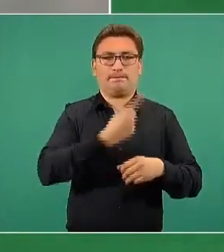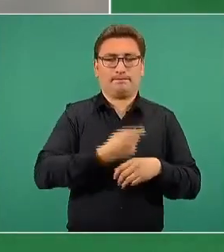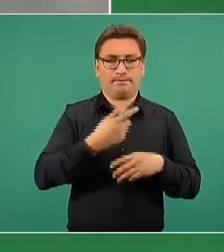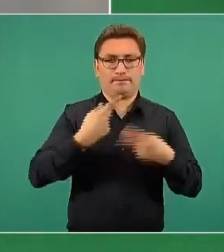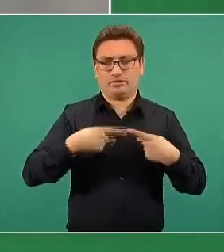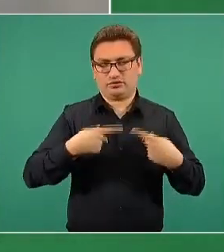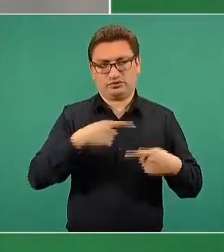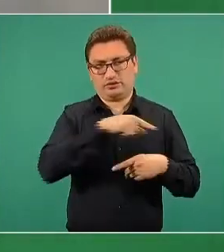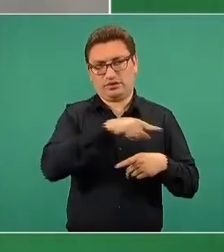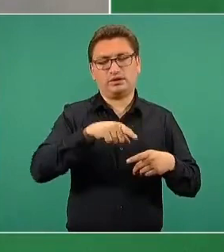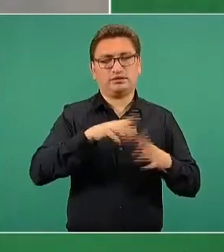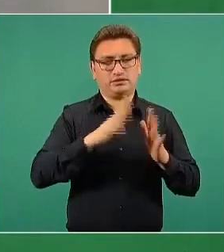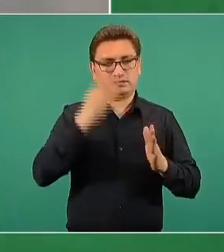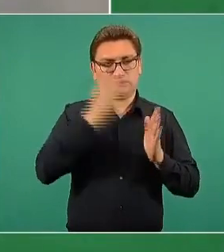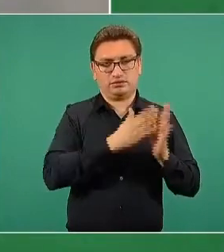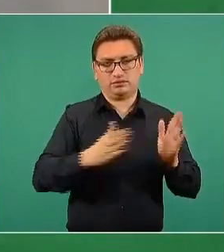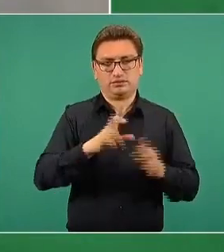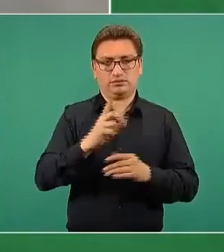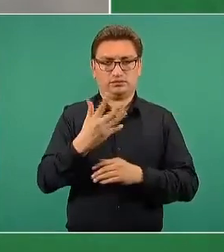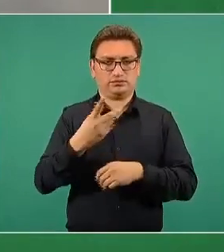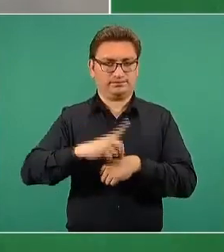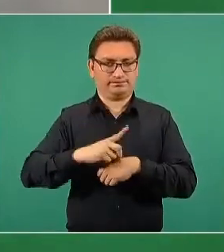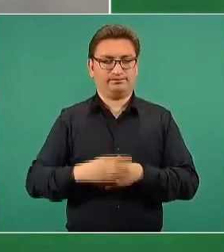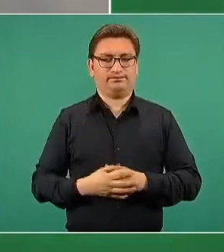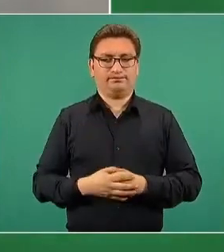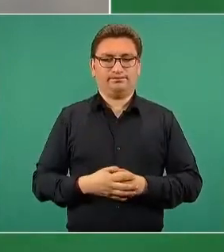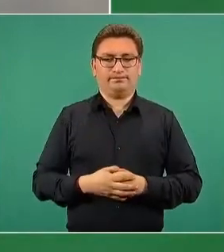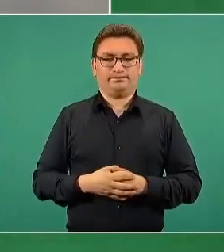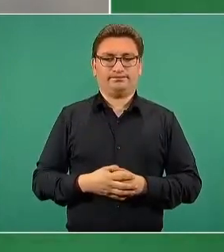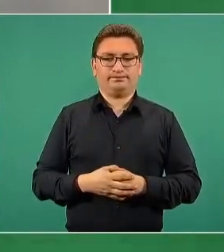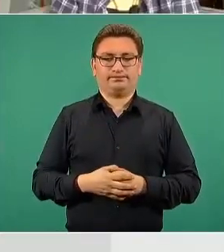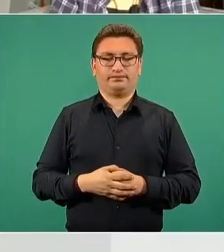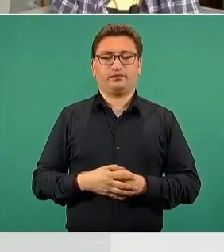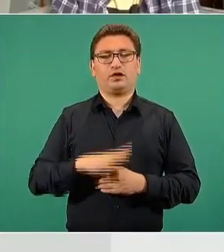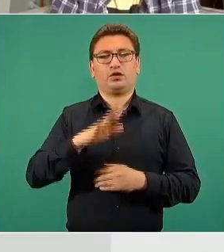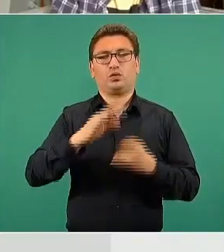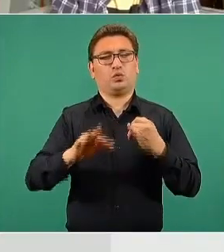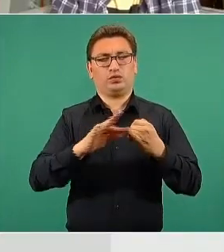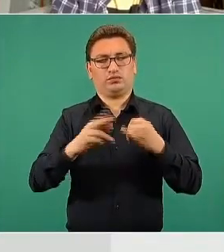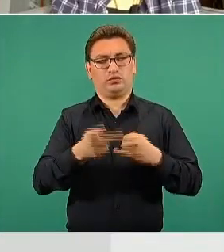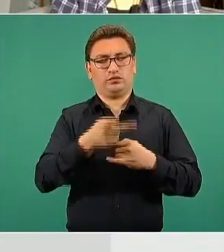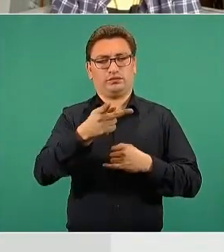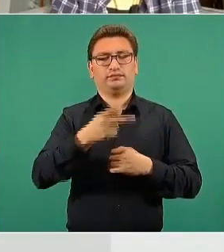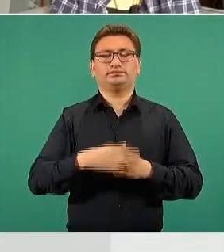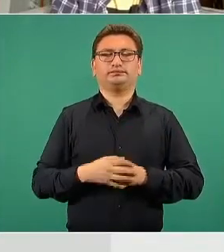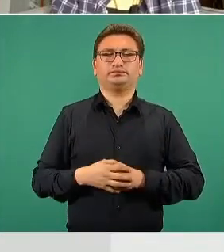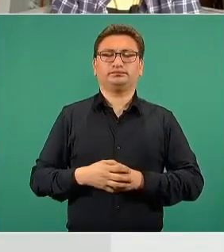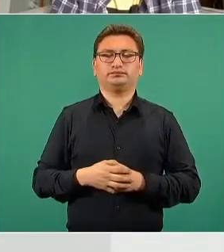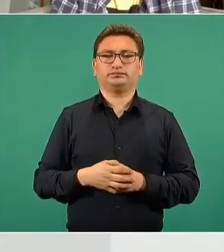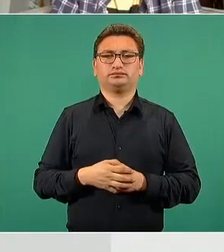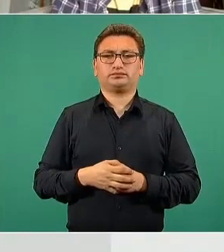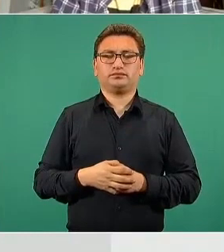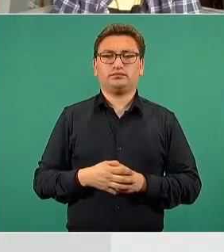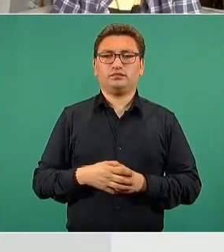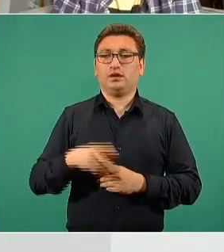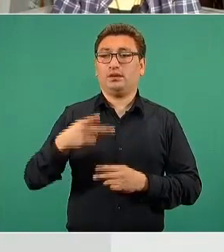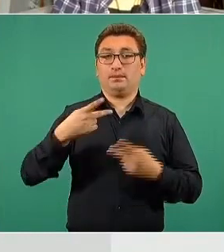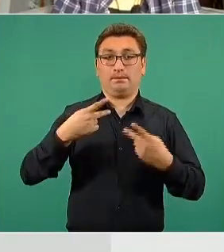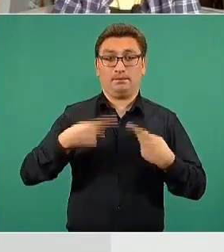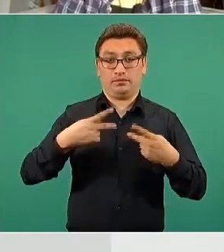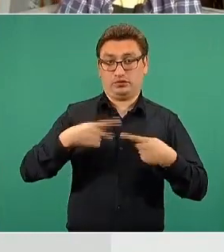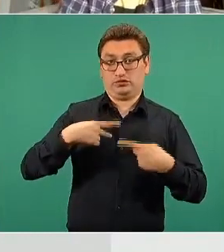prioritariamente en las personas que ya cumplieron sus 35 días. Y ya por último le quiero preguntar, doctor, sobre los adultos